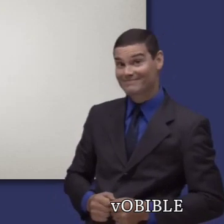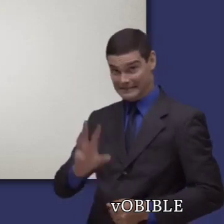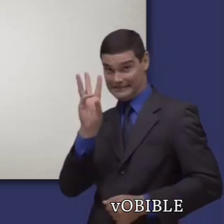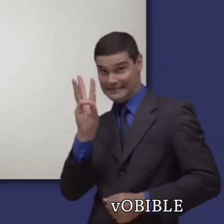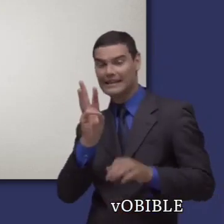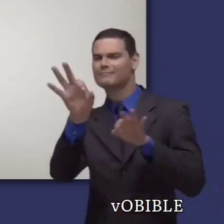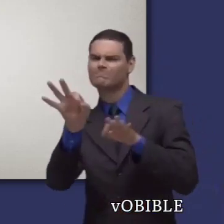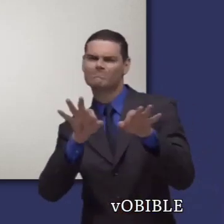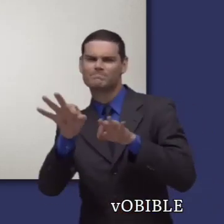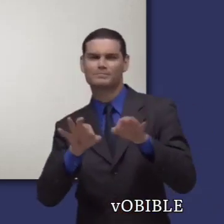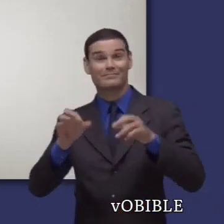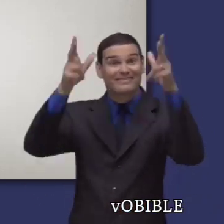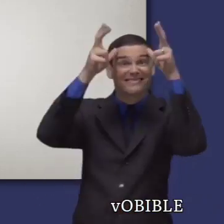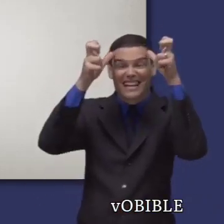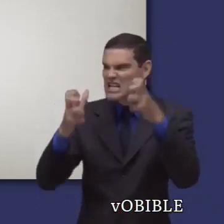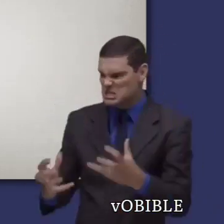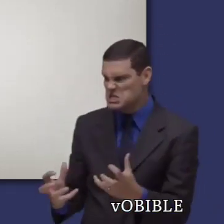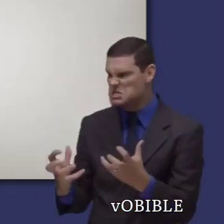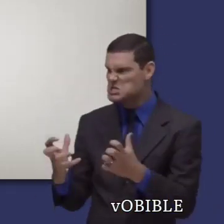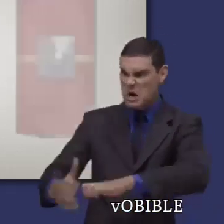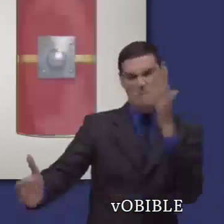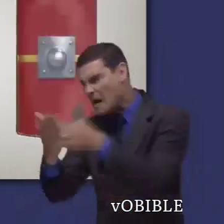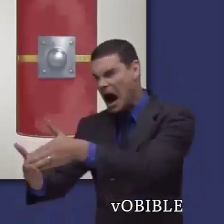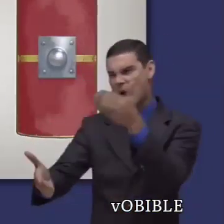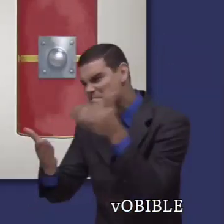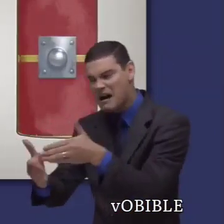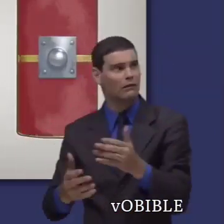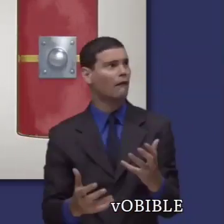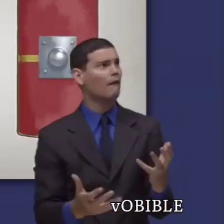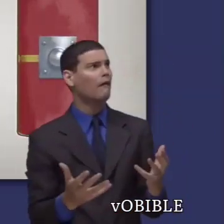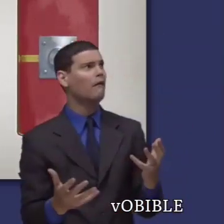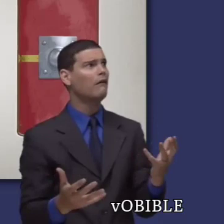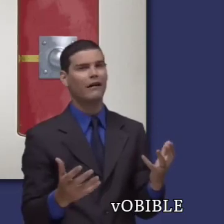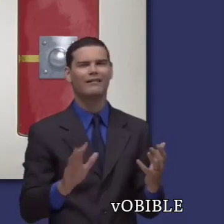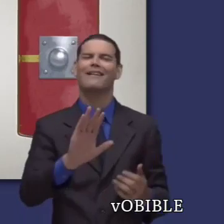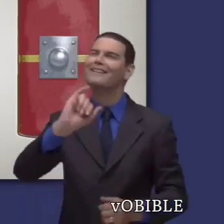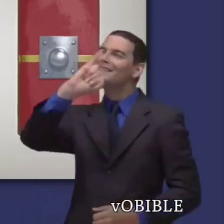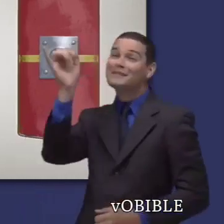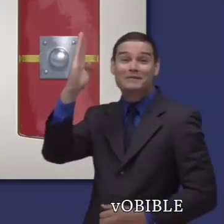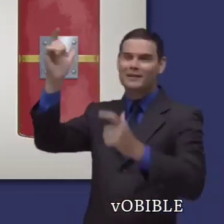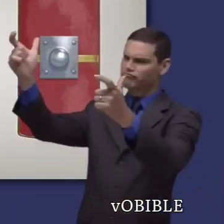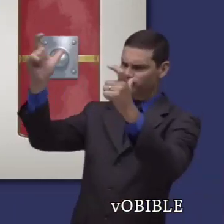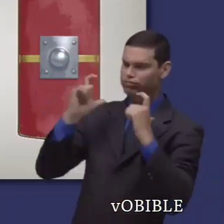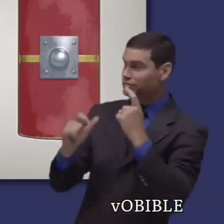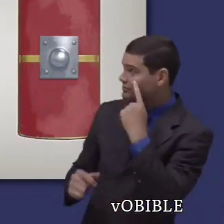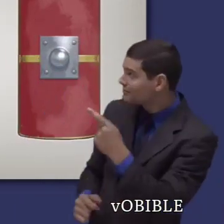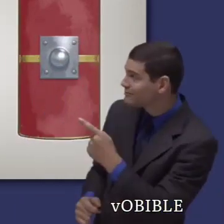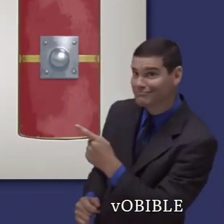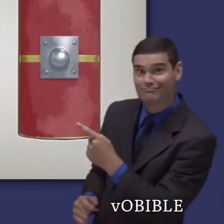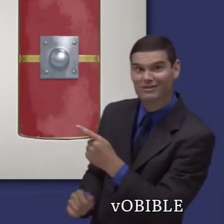En el capítulo 6, Pablo usa el ejemplo de una armadura y anima a los efesios a ponerse todas las piezas de la